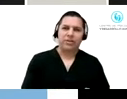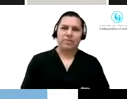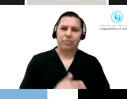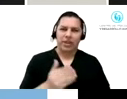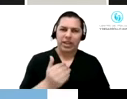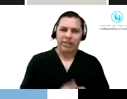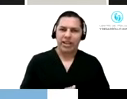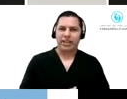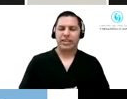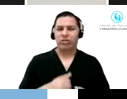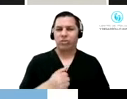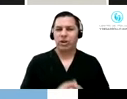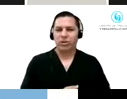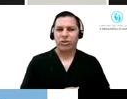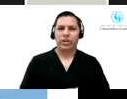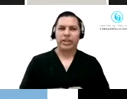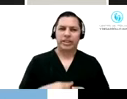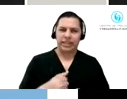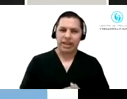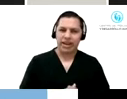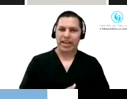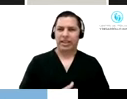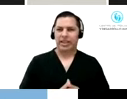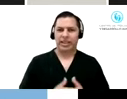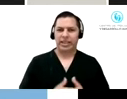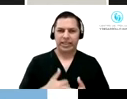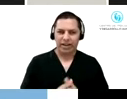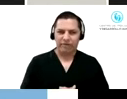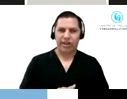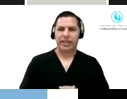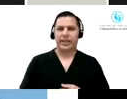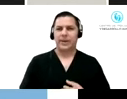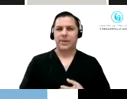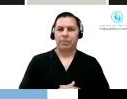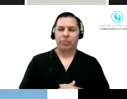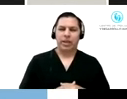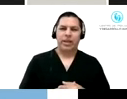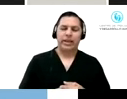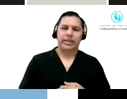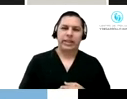dice a un niño. Levántese, los hombres no lloren. Sea valiente, sea fuerte.